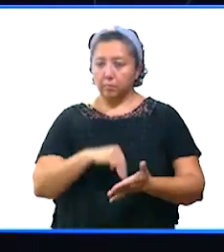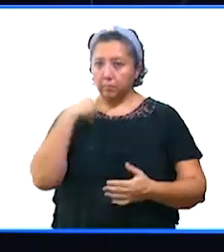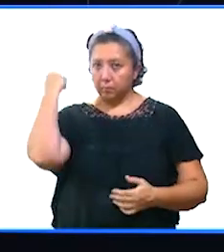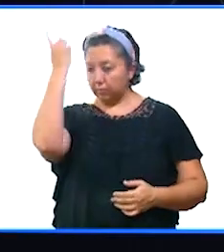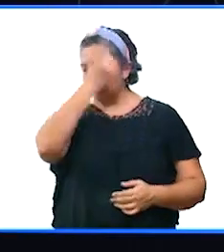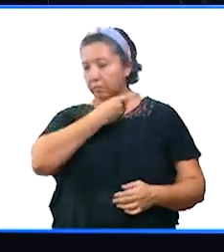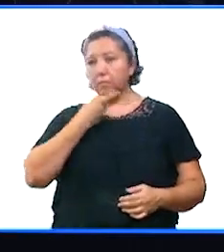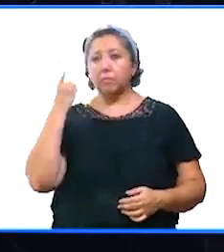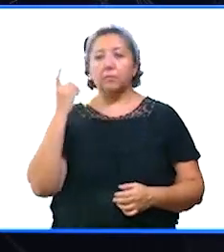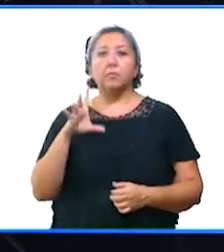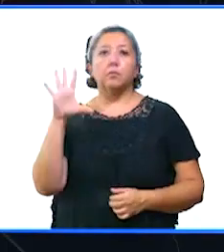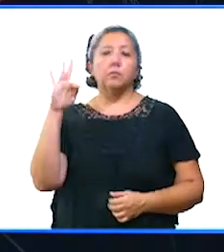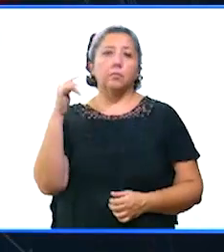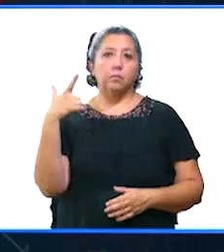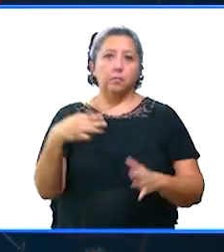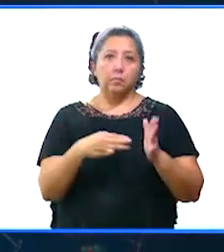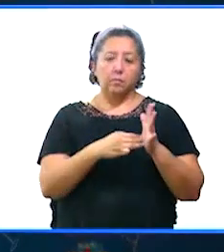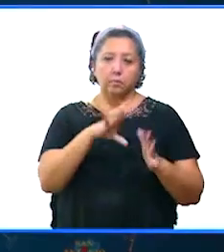han diagnosticado